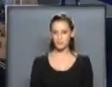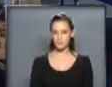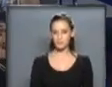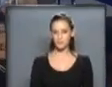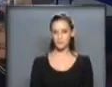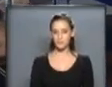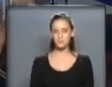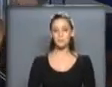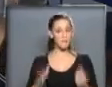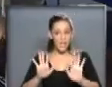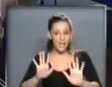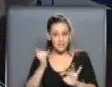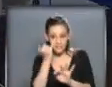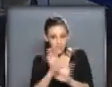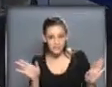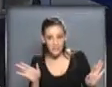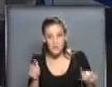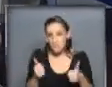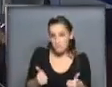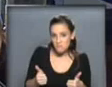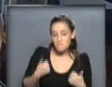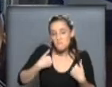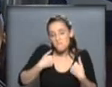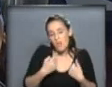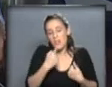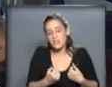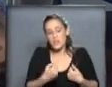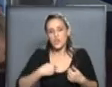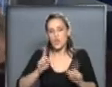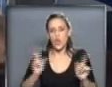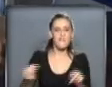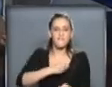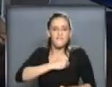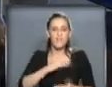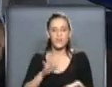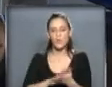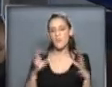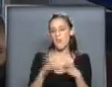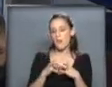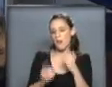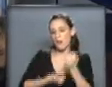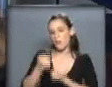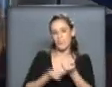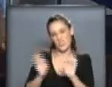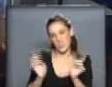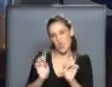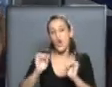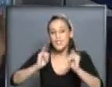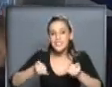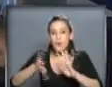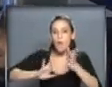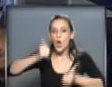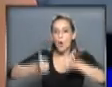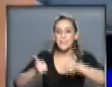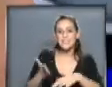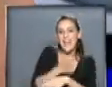Bueno, así lo dejamos. Para mí tendrá, o sea, no soy una amante del boxeo, sí, de la competencia previa al boxeo, es decir,